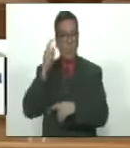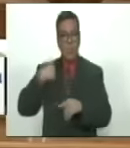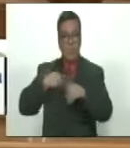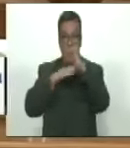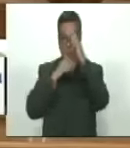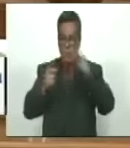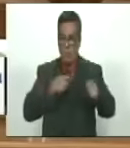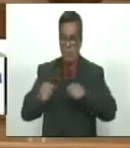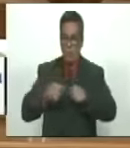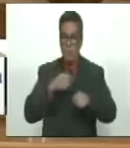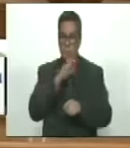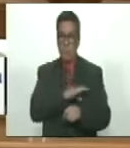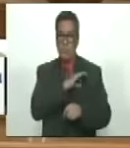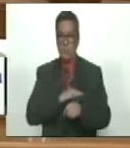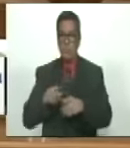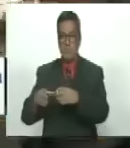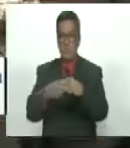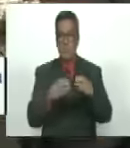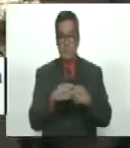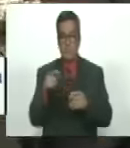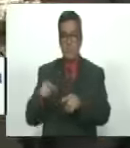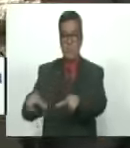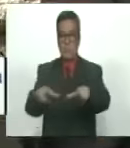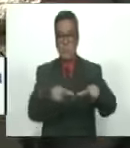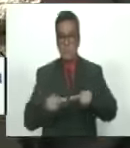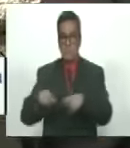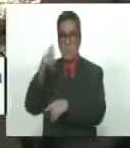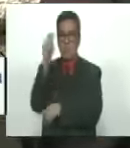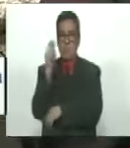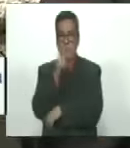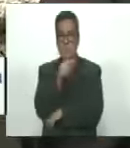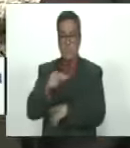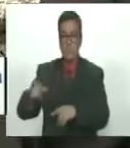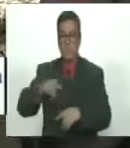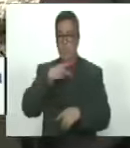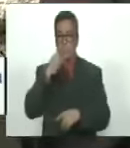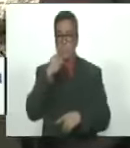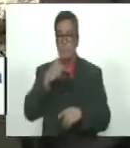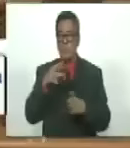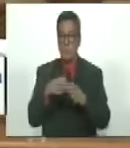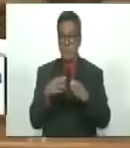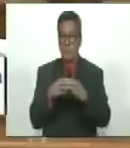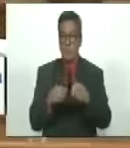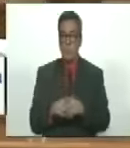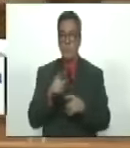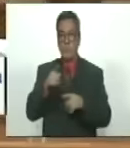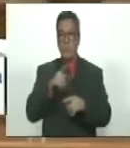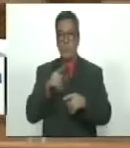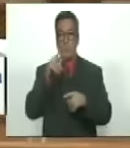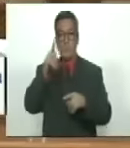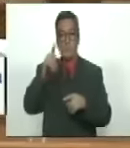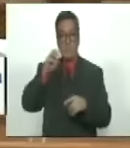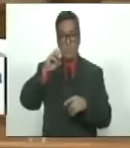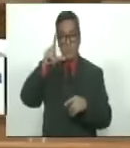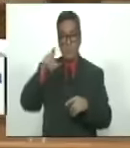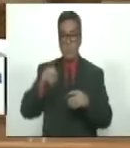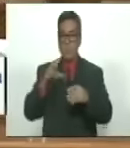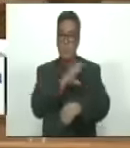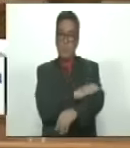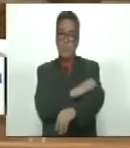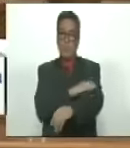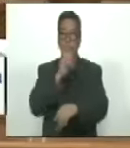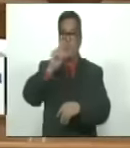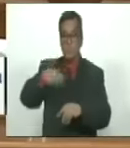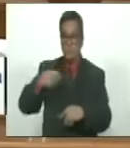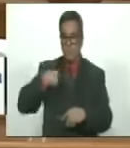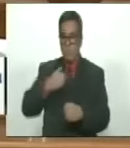los movimientos sociales, los sectores sociales. Cada partido político del gran polo patriótico y los de oposición, a